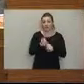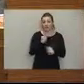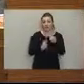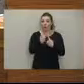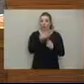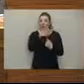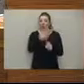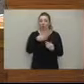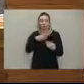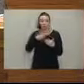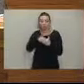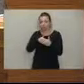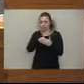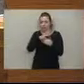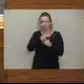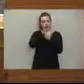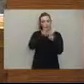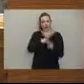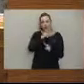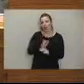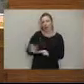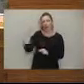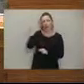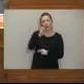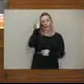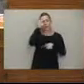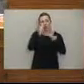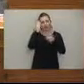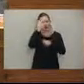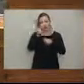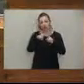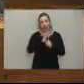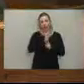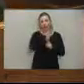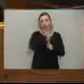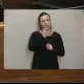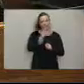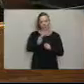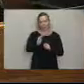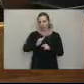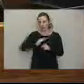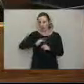esta globalización, que en Europa creemos que tiene efectos muy perversos, más que